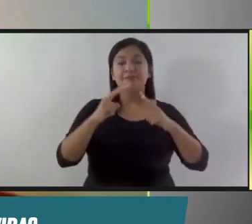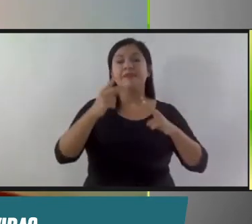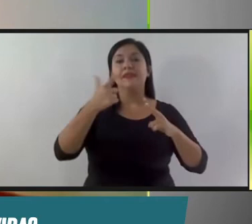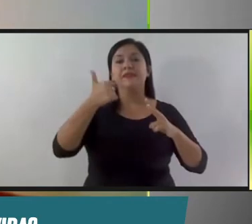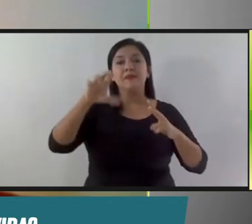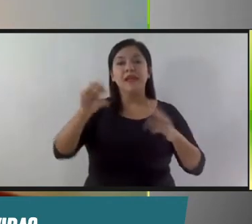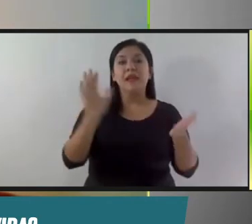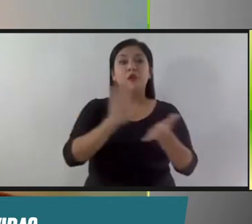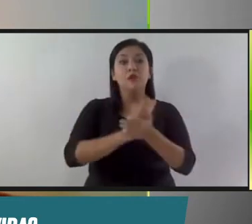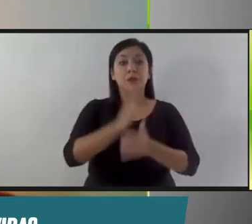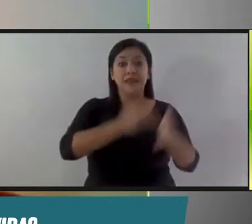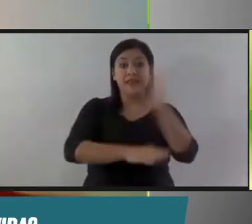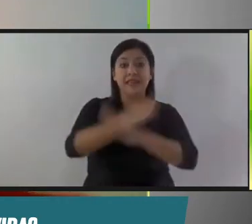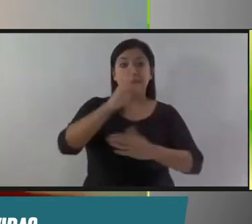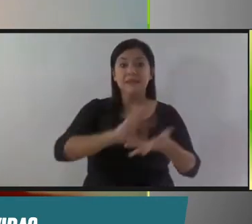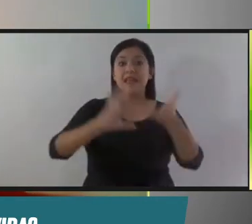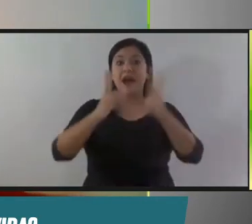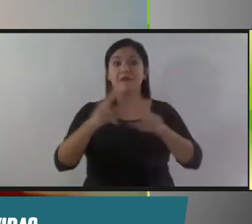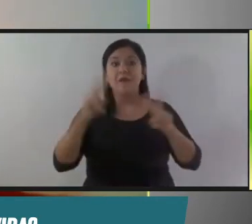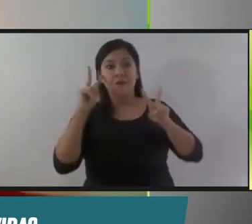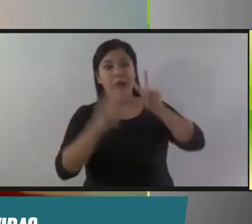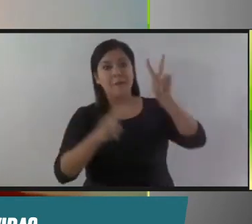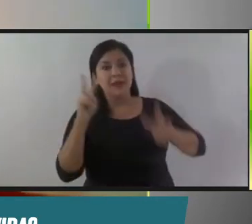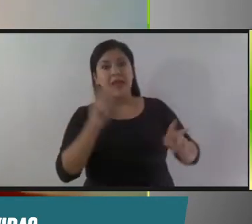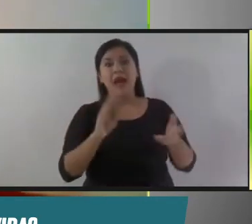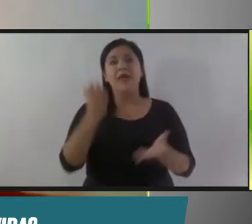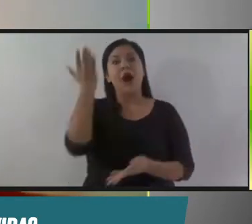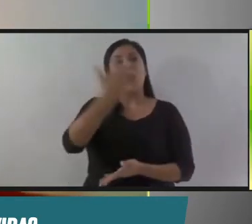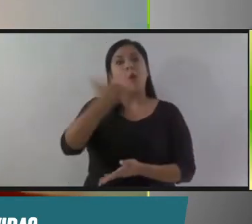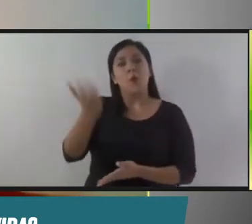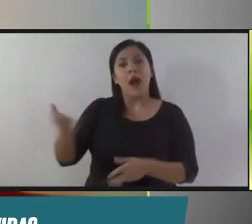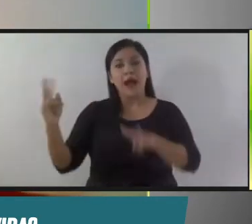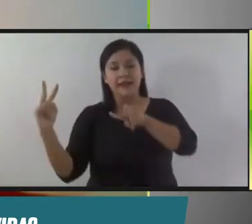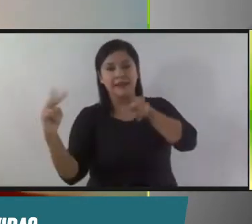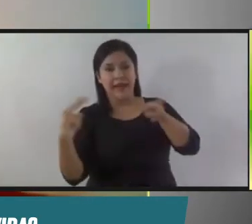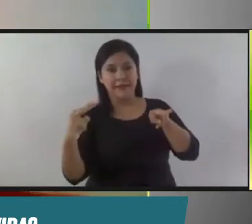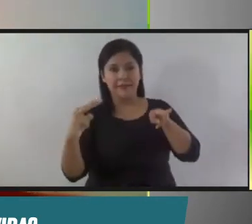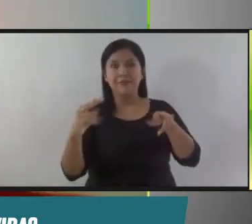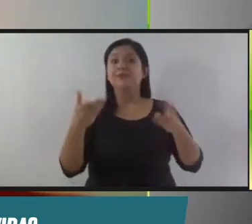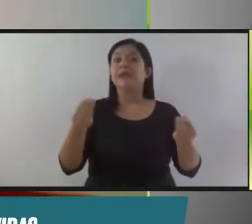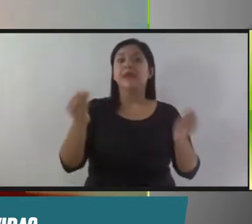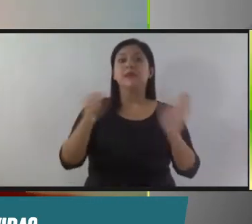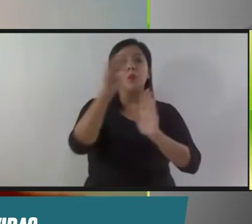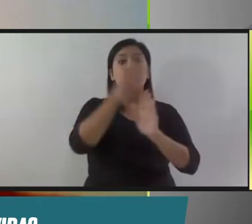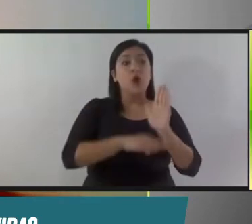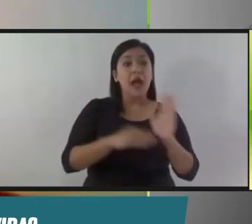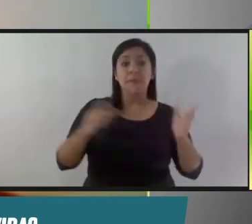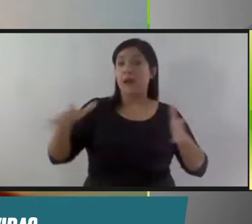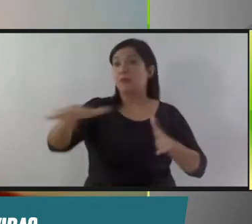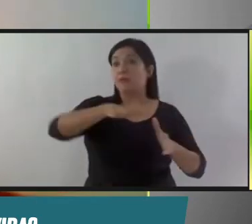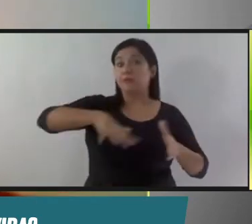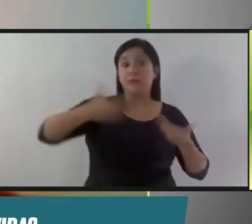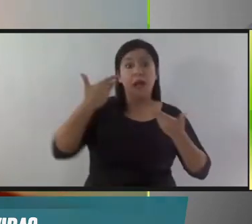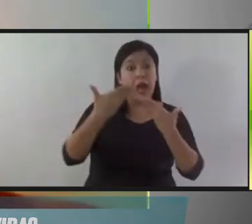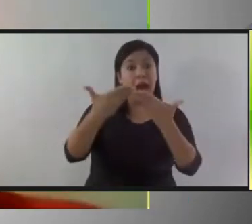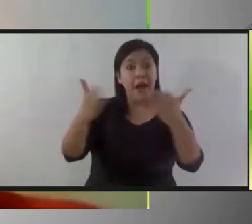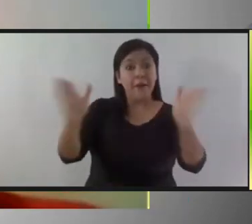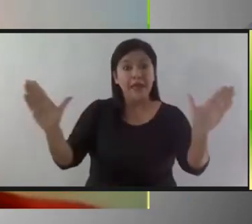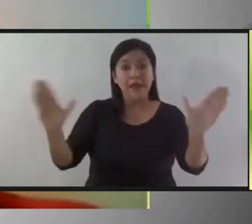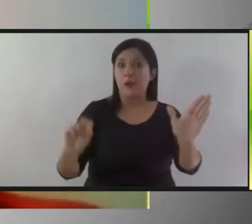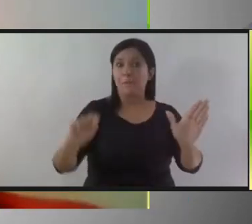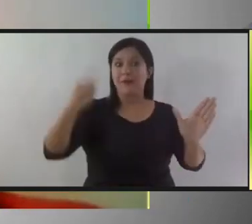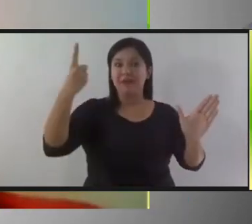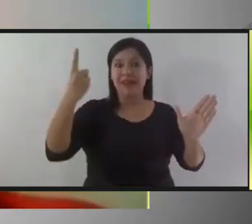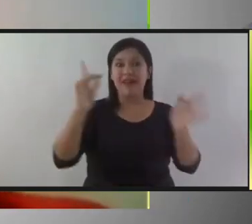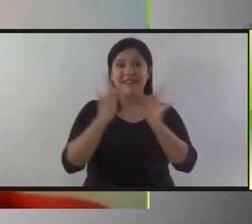desde la Perspectiva de las Humanidades, que es una actividad del programa abierta a la comunidad y que por primera vez se brinda en